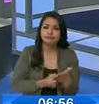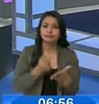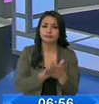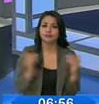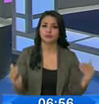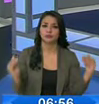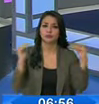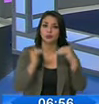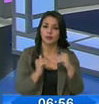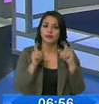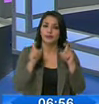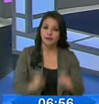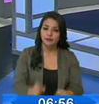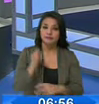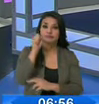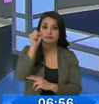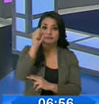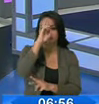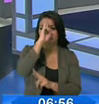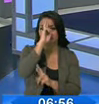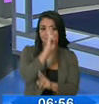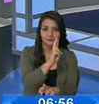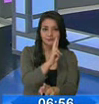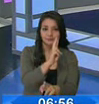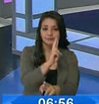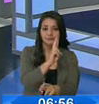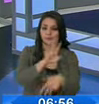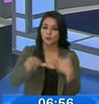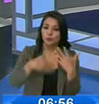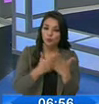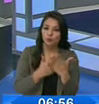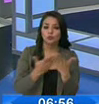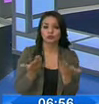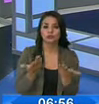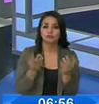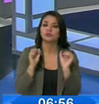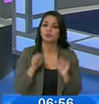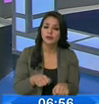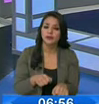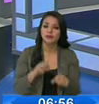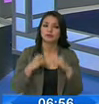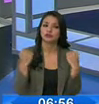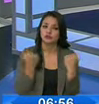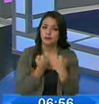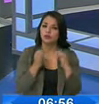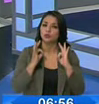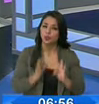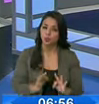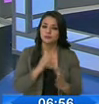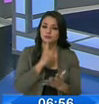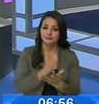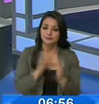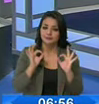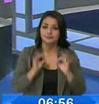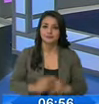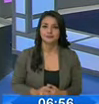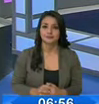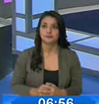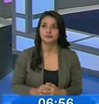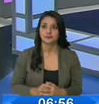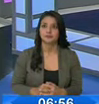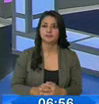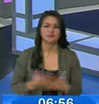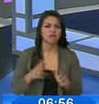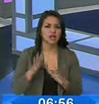por tener verdaderos derechos en los cuales nos sentamos todos a concluir con una sociedad justa y verdadera. Así que eliminar esa violencia,